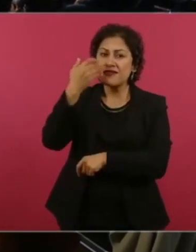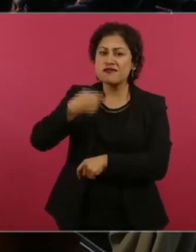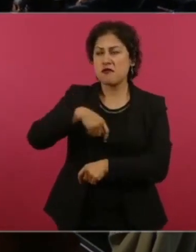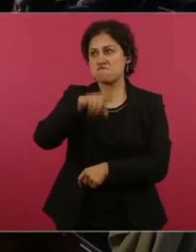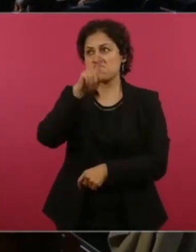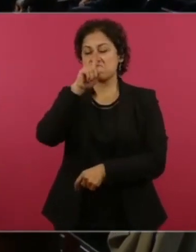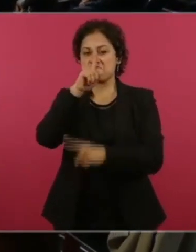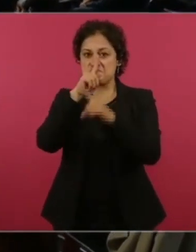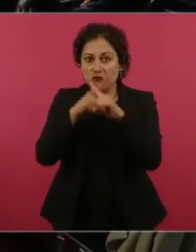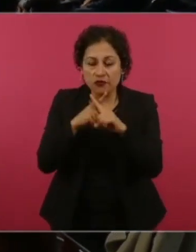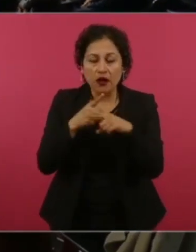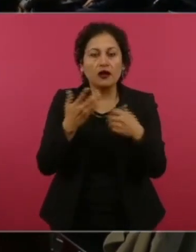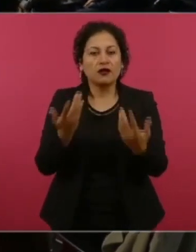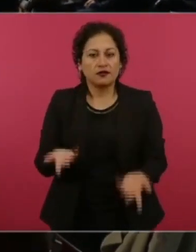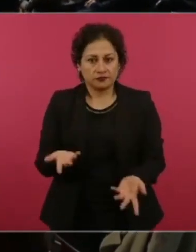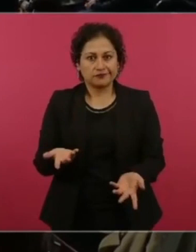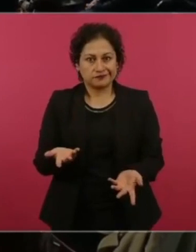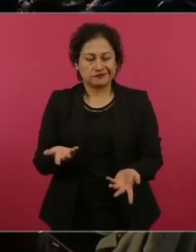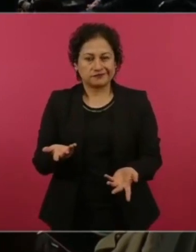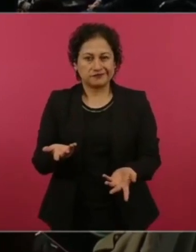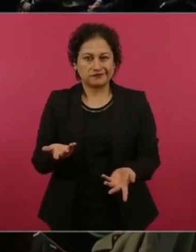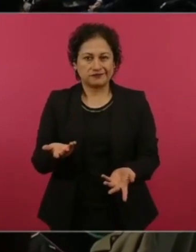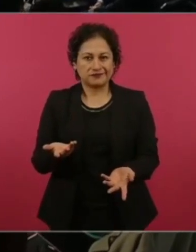¿cuál es la expresión que encomillaste?